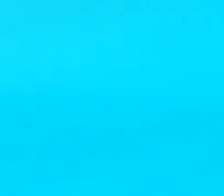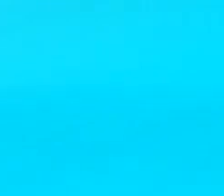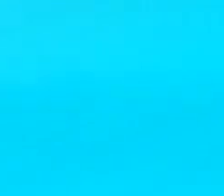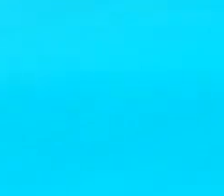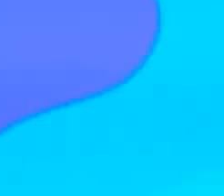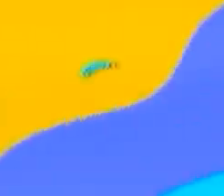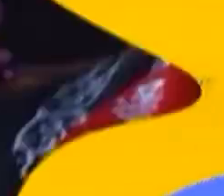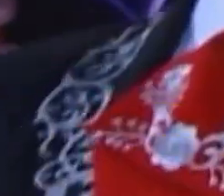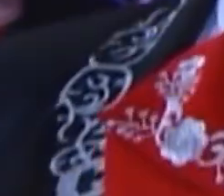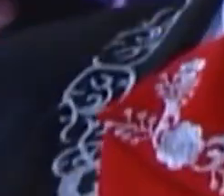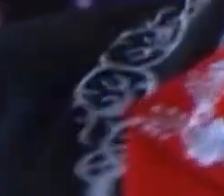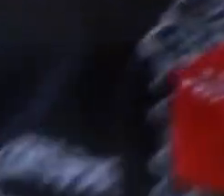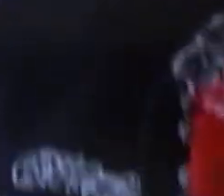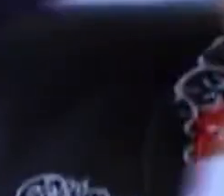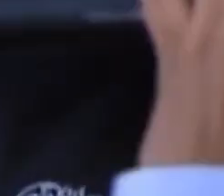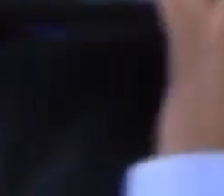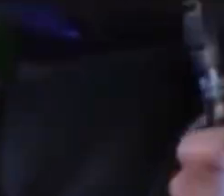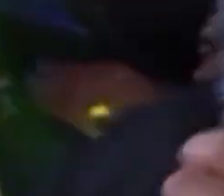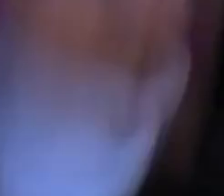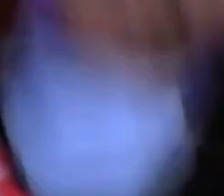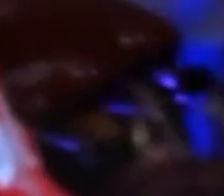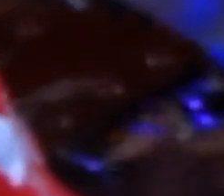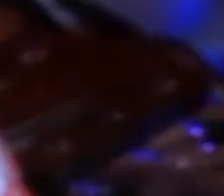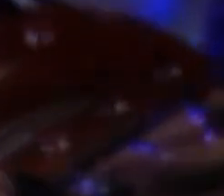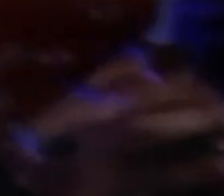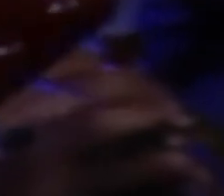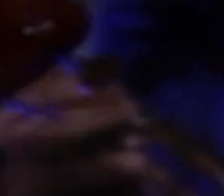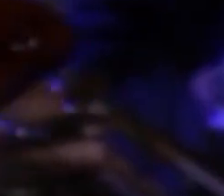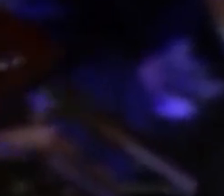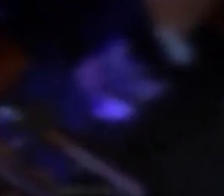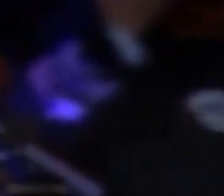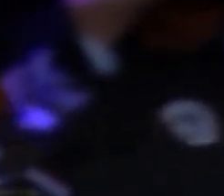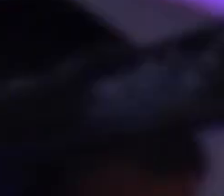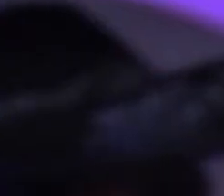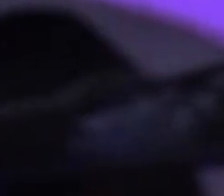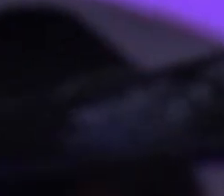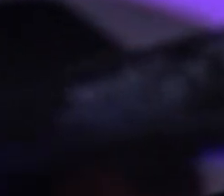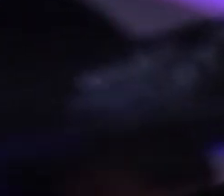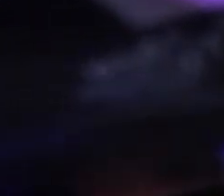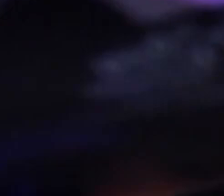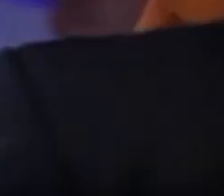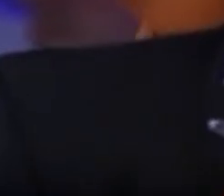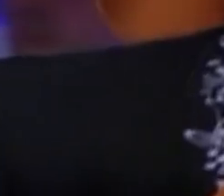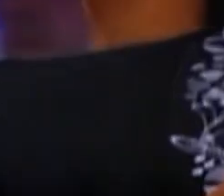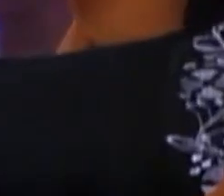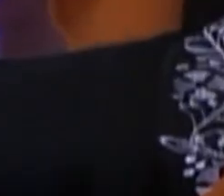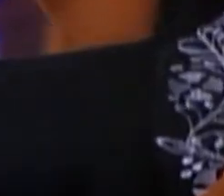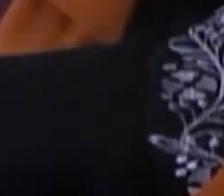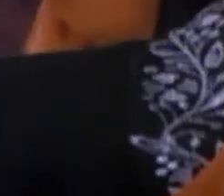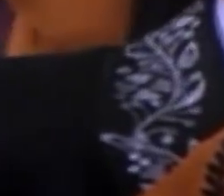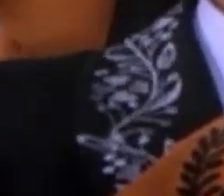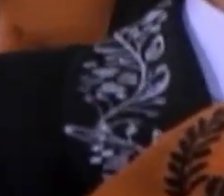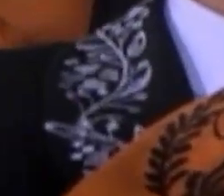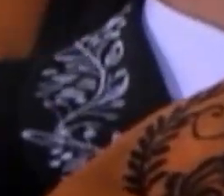Hoy, las peleas continúan. No me amenaces.